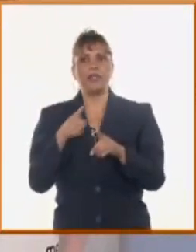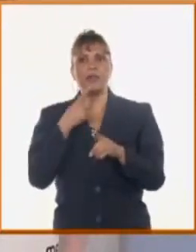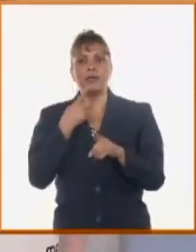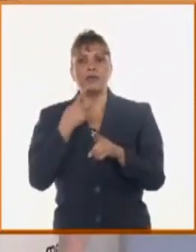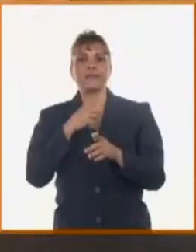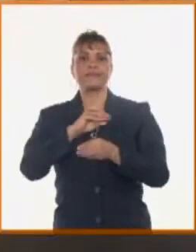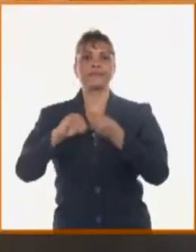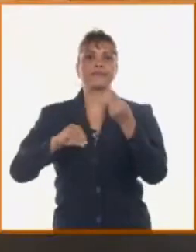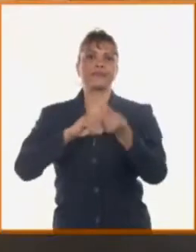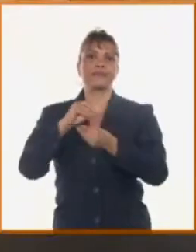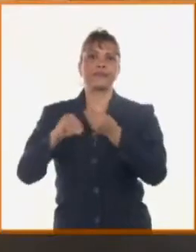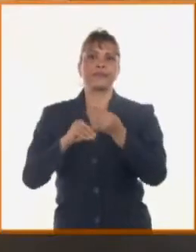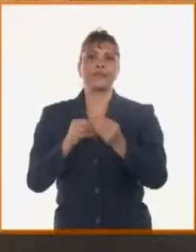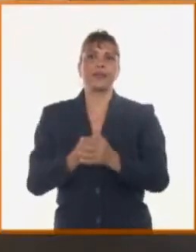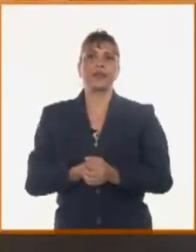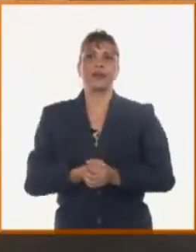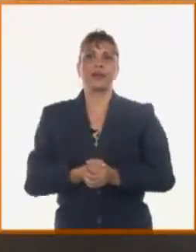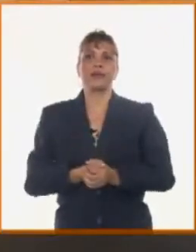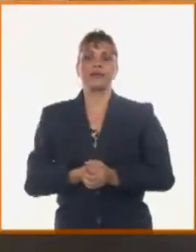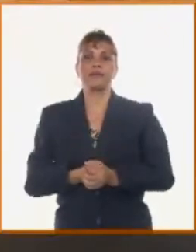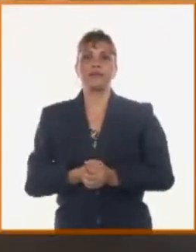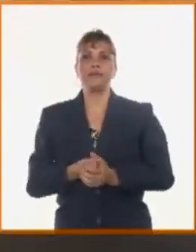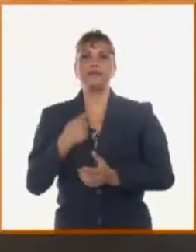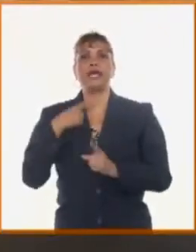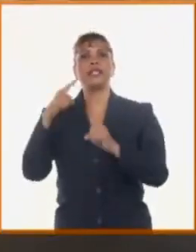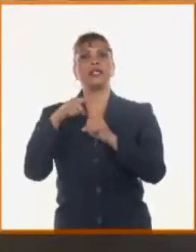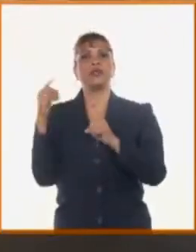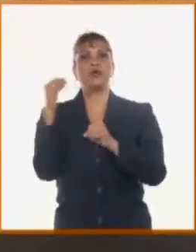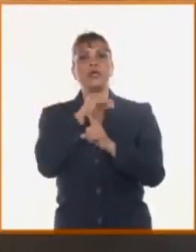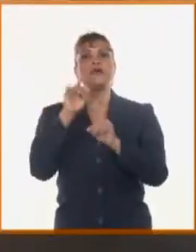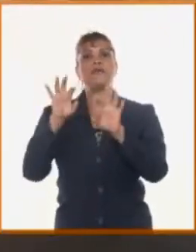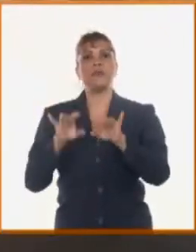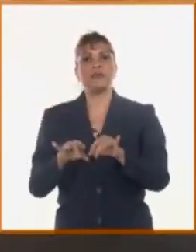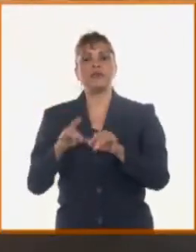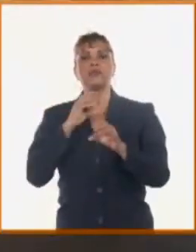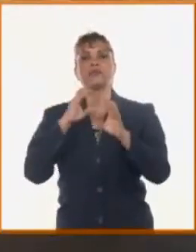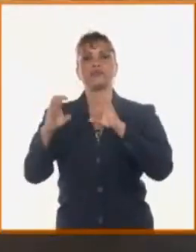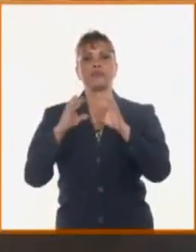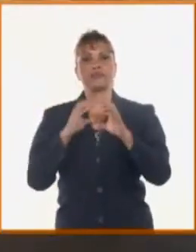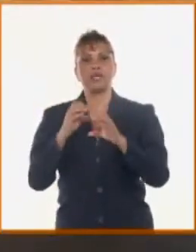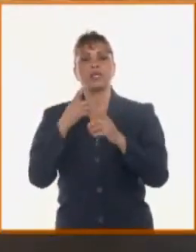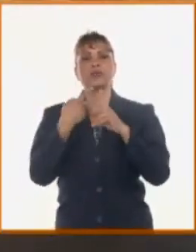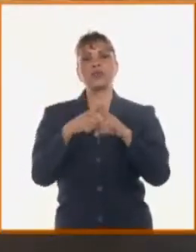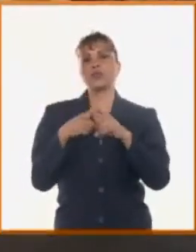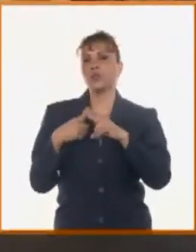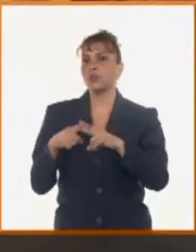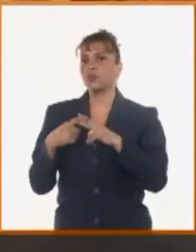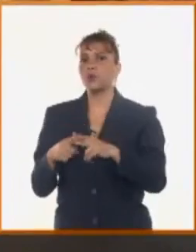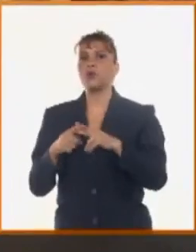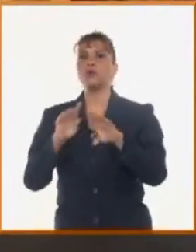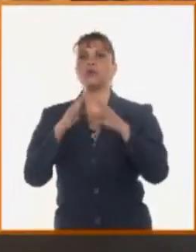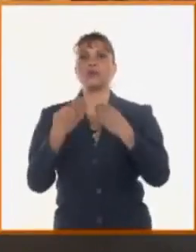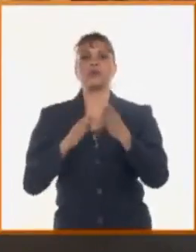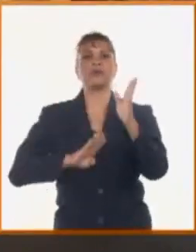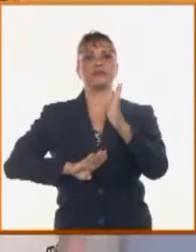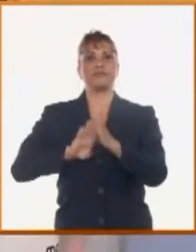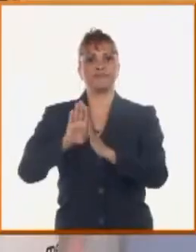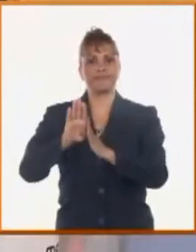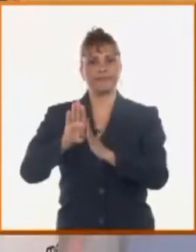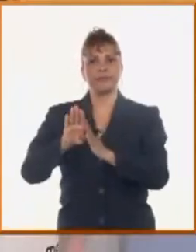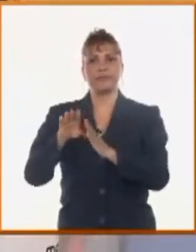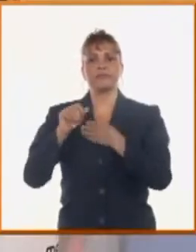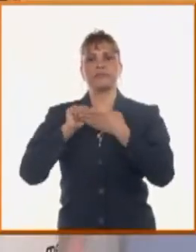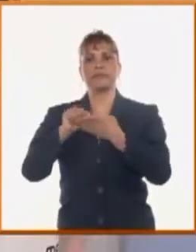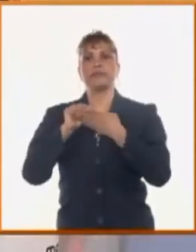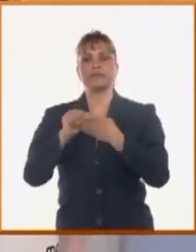transversalidad que tienen las tecnologías de la información y la comunicación, las soluciones y los desarrollos y servicios